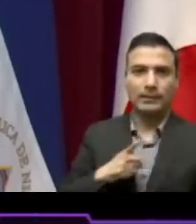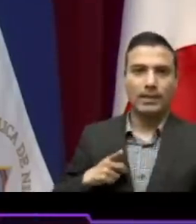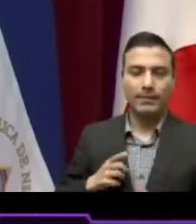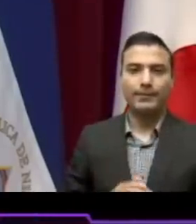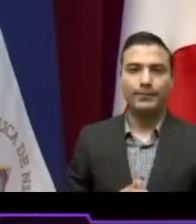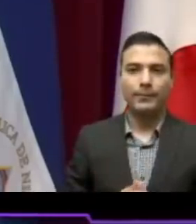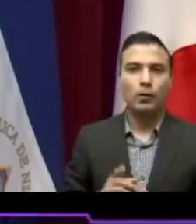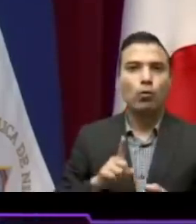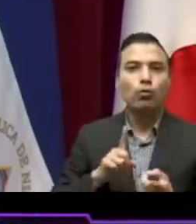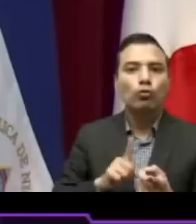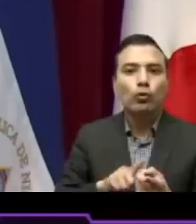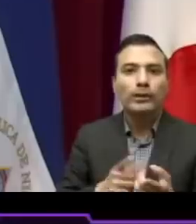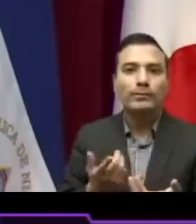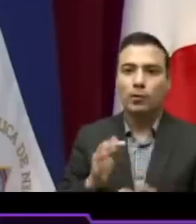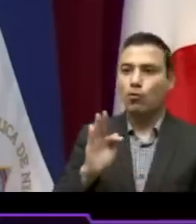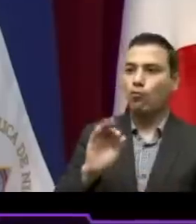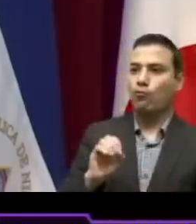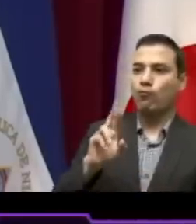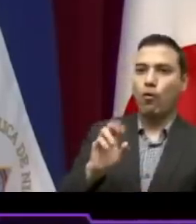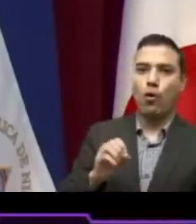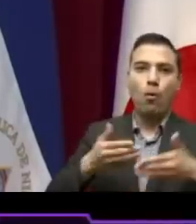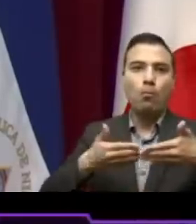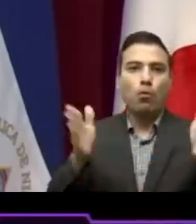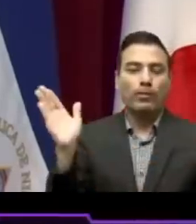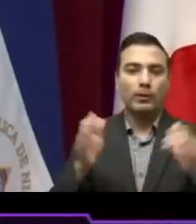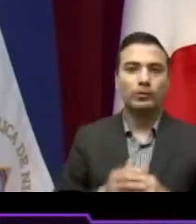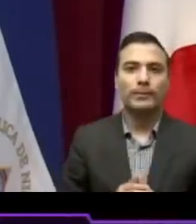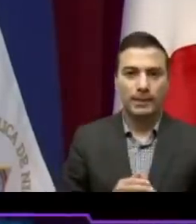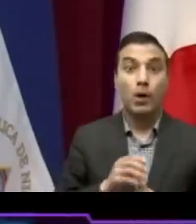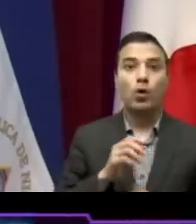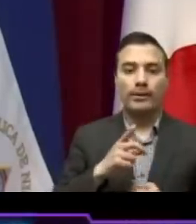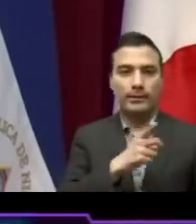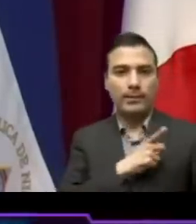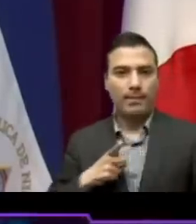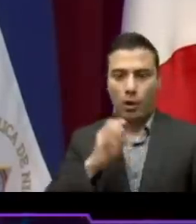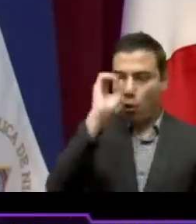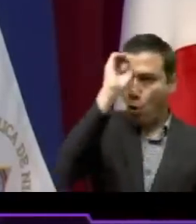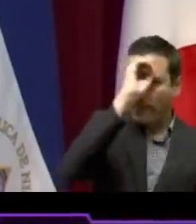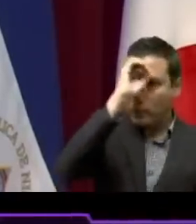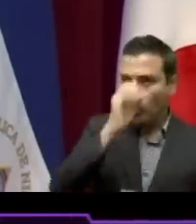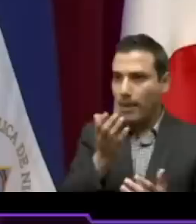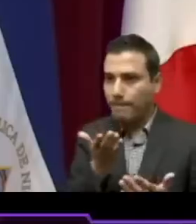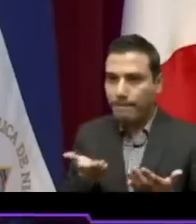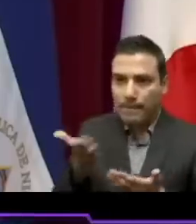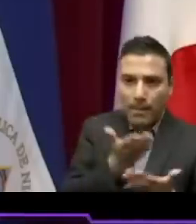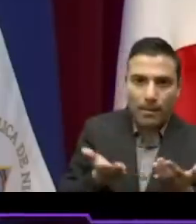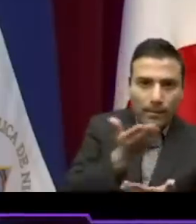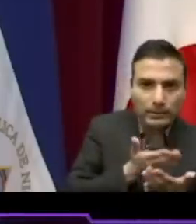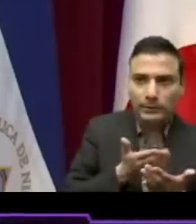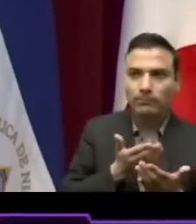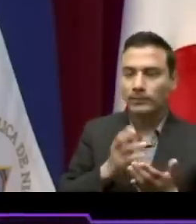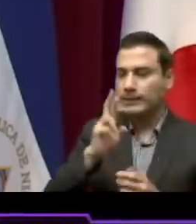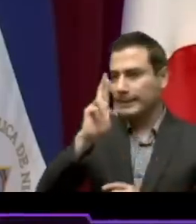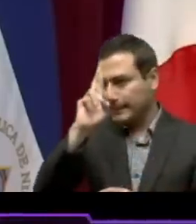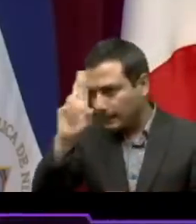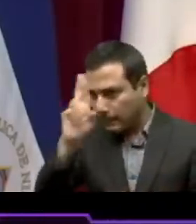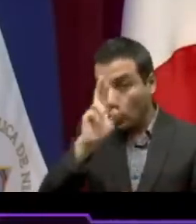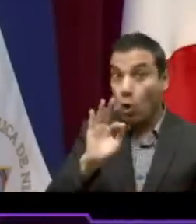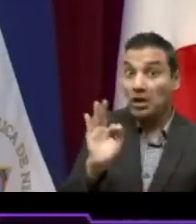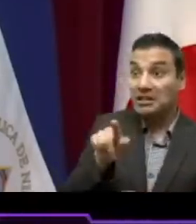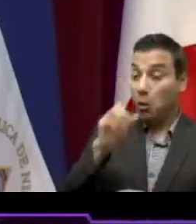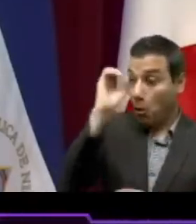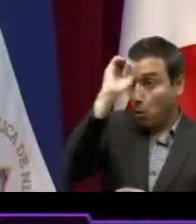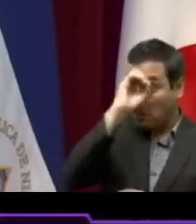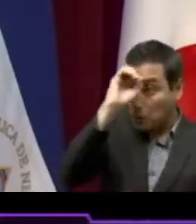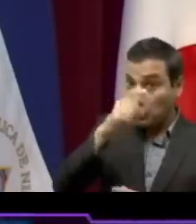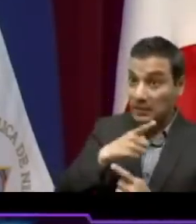foro público y sobre todo de manera respetuosa y tolerante con el resto de las visiones por muy distintas que sean a la